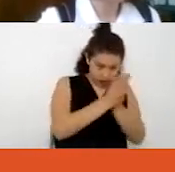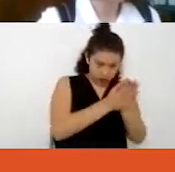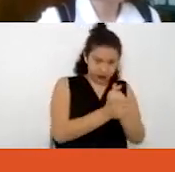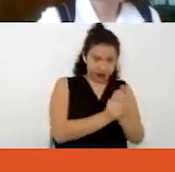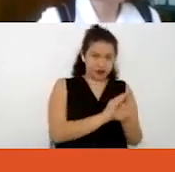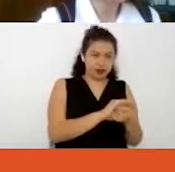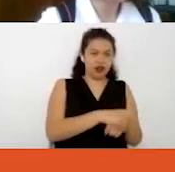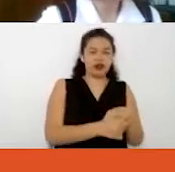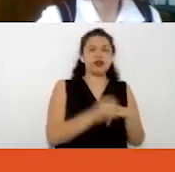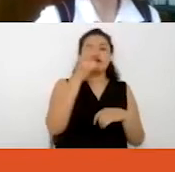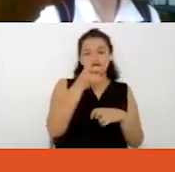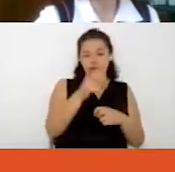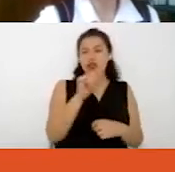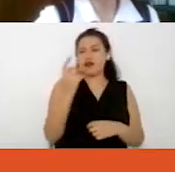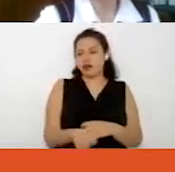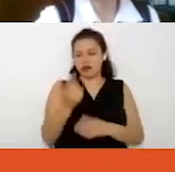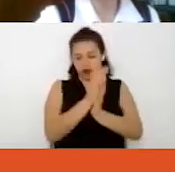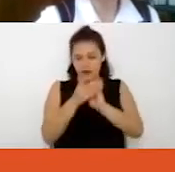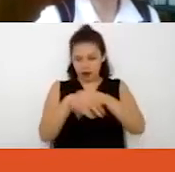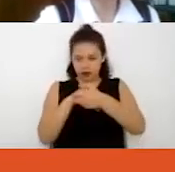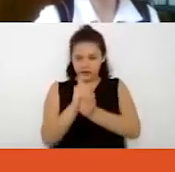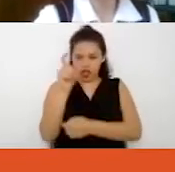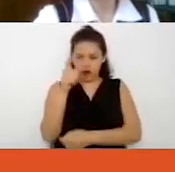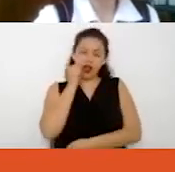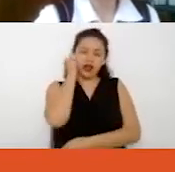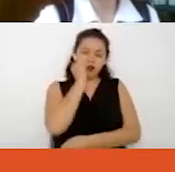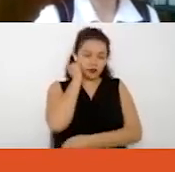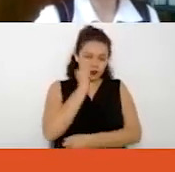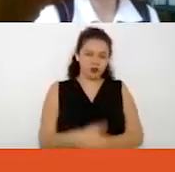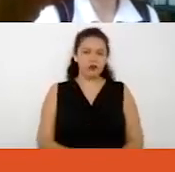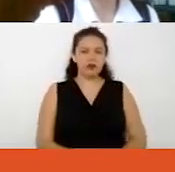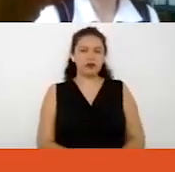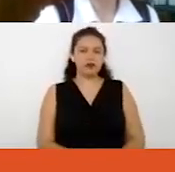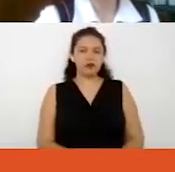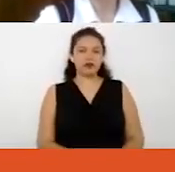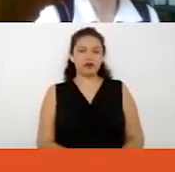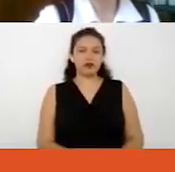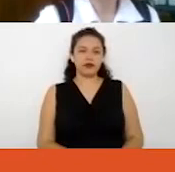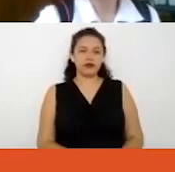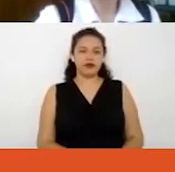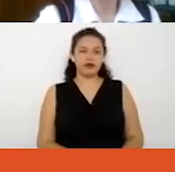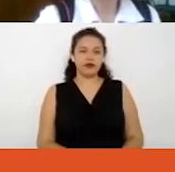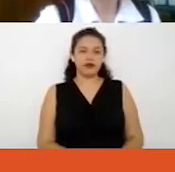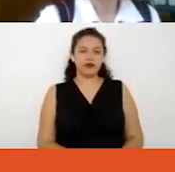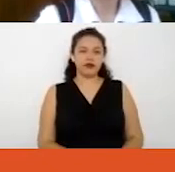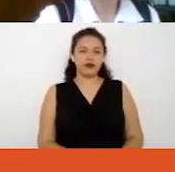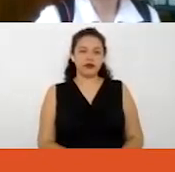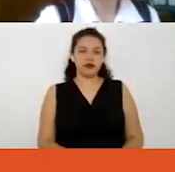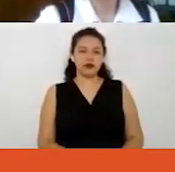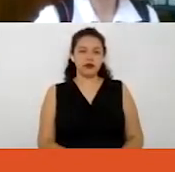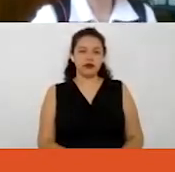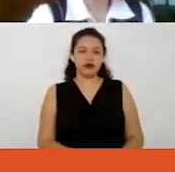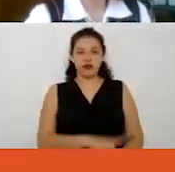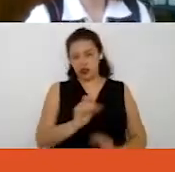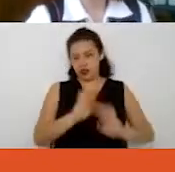Exactamente. De primera instancia es lavarnos las manos con agua y jabón. ¿Ok? Una vez que ya proceda a lavarme las